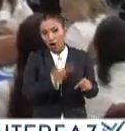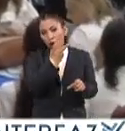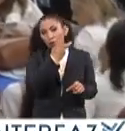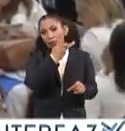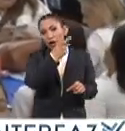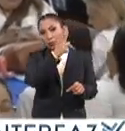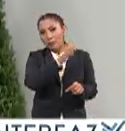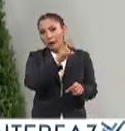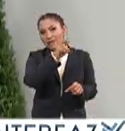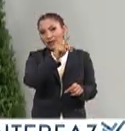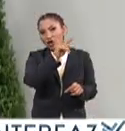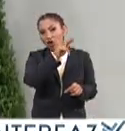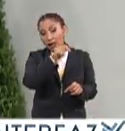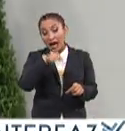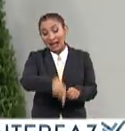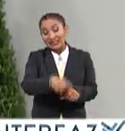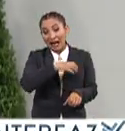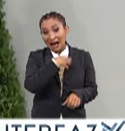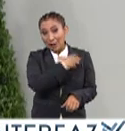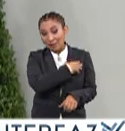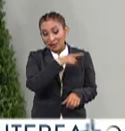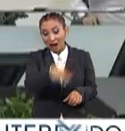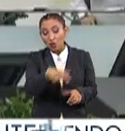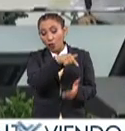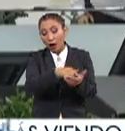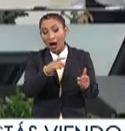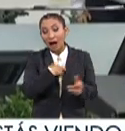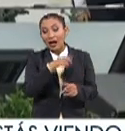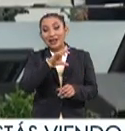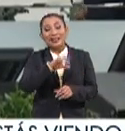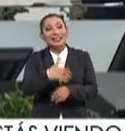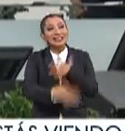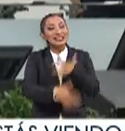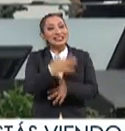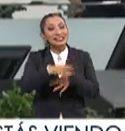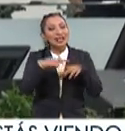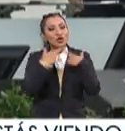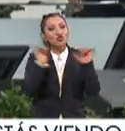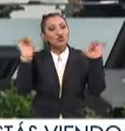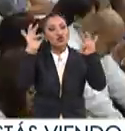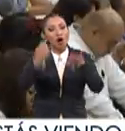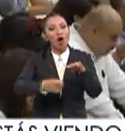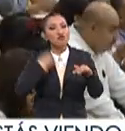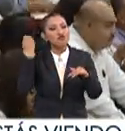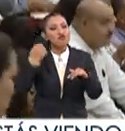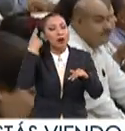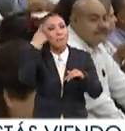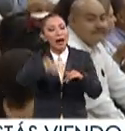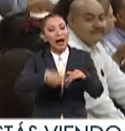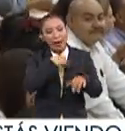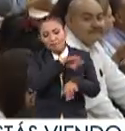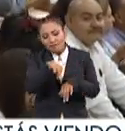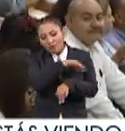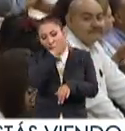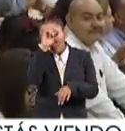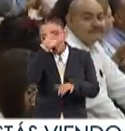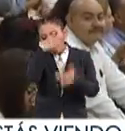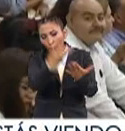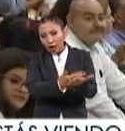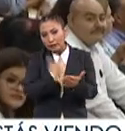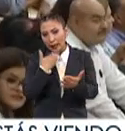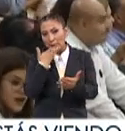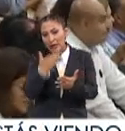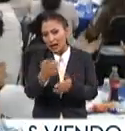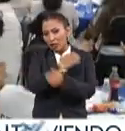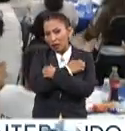Guadalupe Victoria. Ayer, esa capital fue sede del 15º Foro de Consulta Estatal Participativa para el diseño de una propuesta que enriquezca